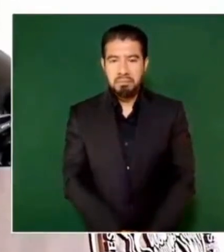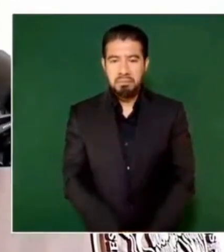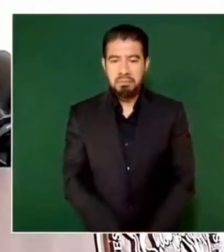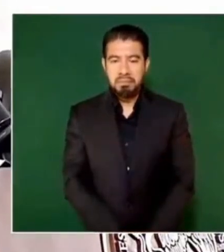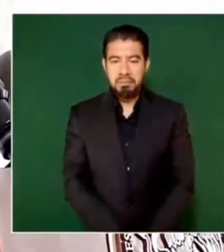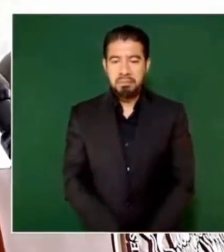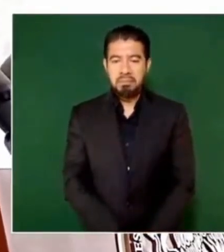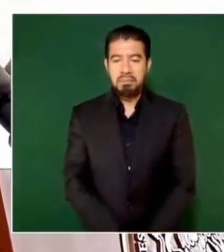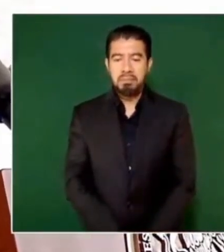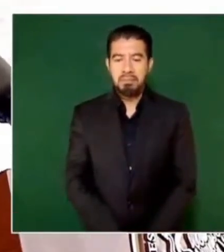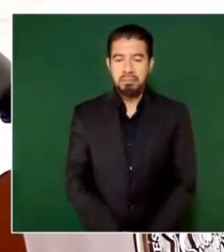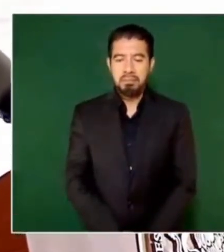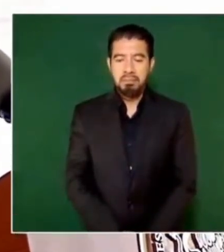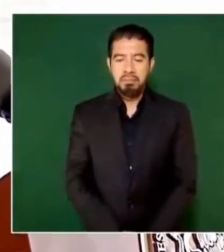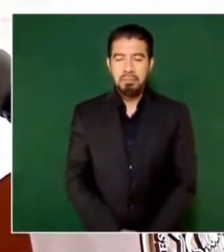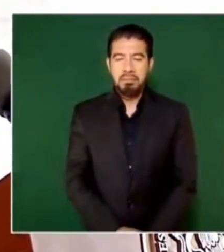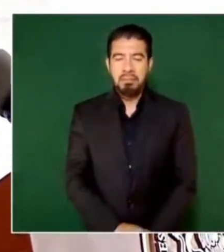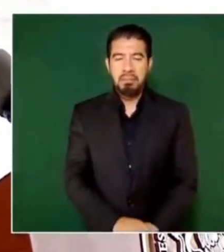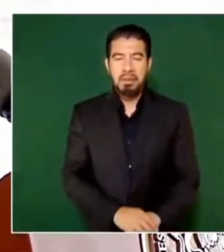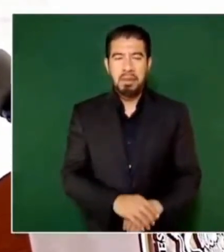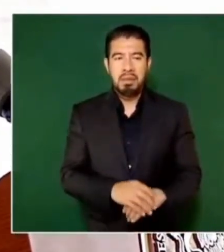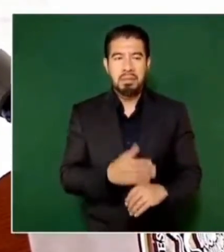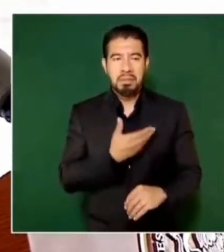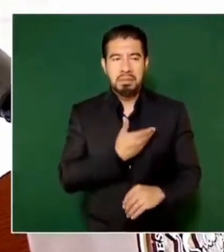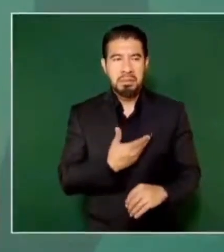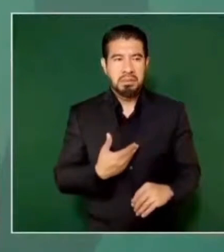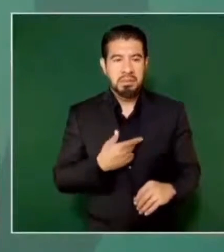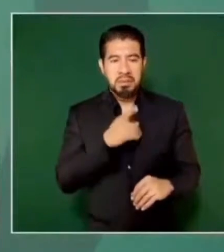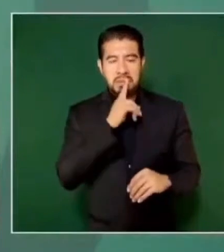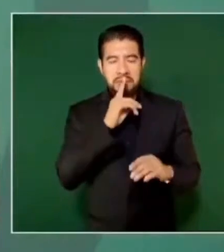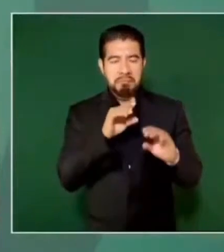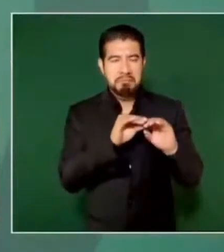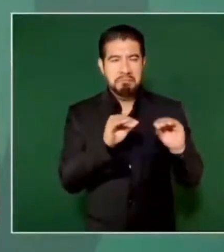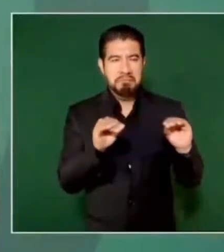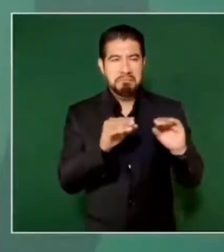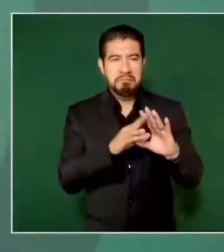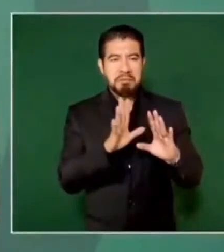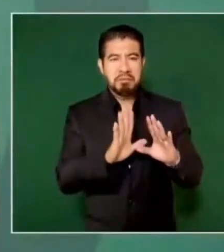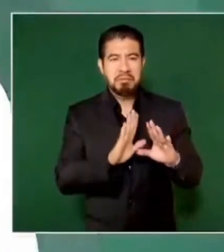Que se calle el presidente como si fuese una momia.